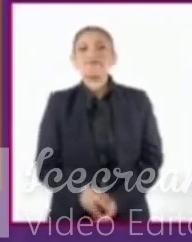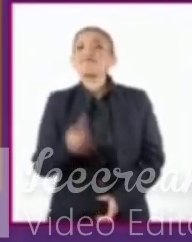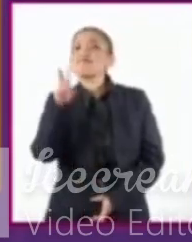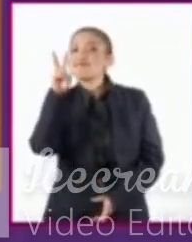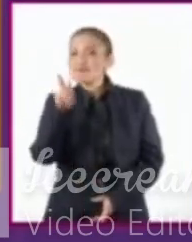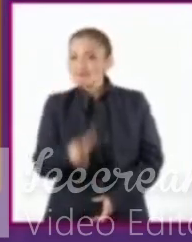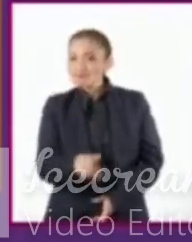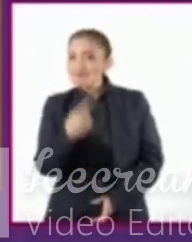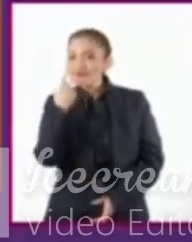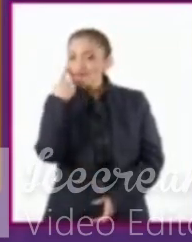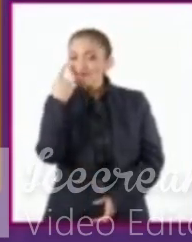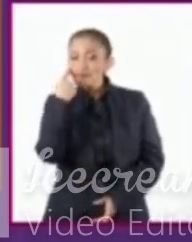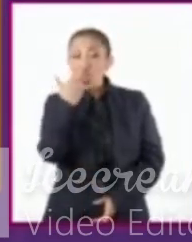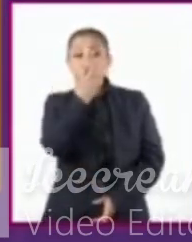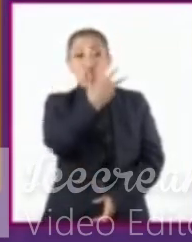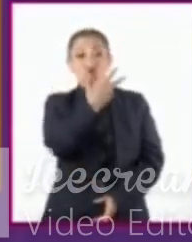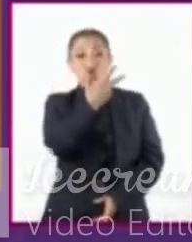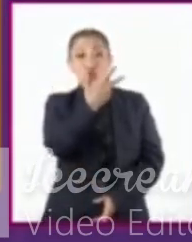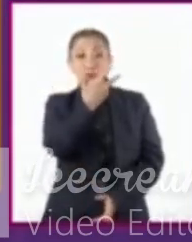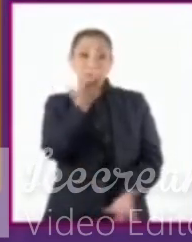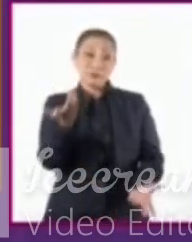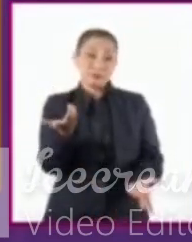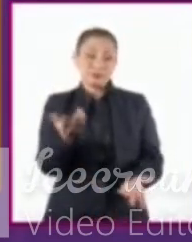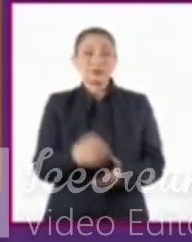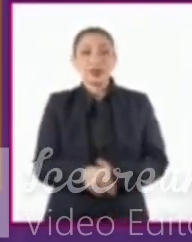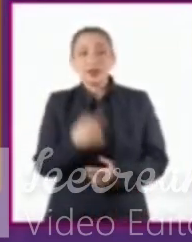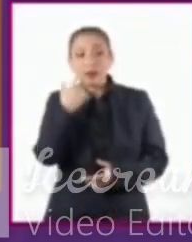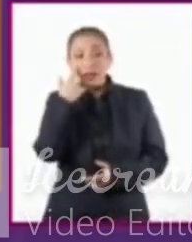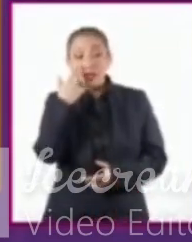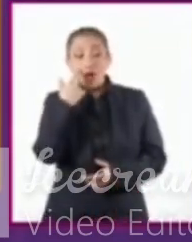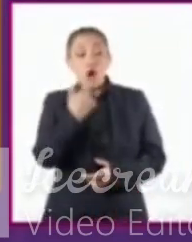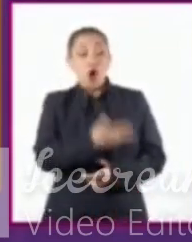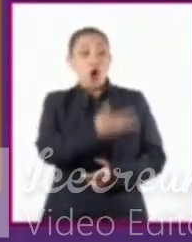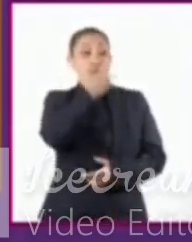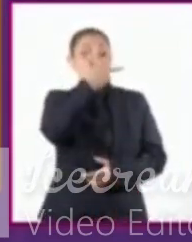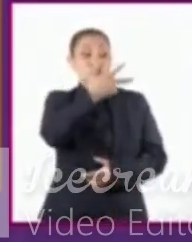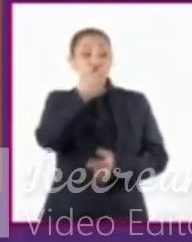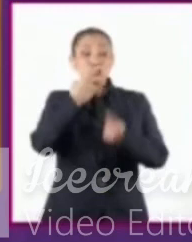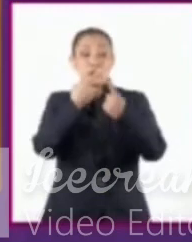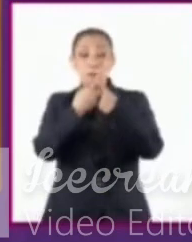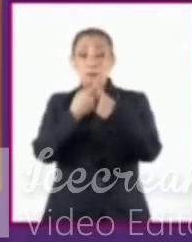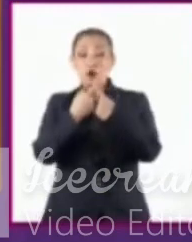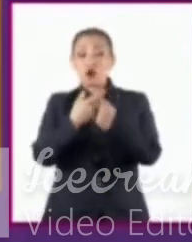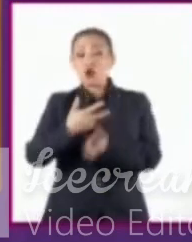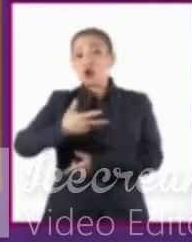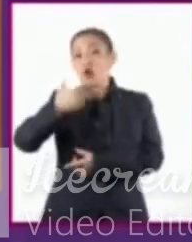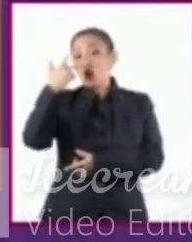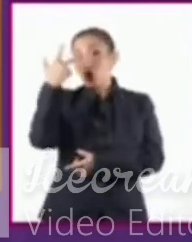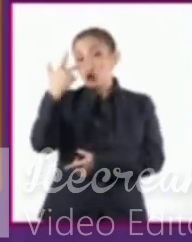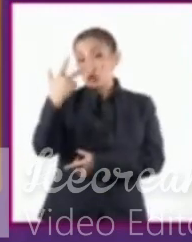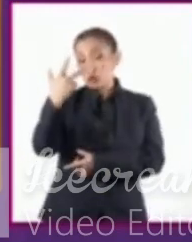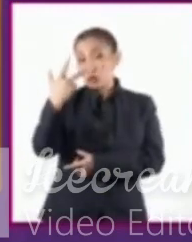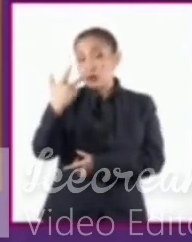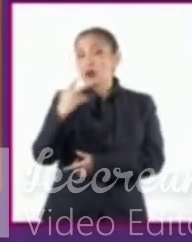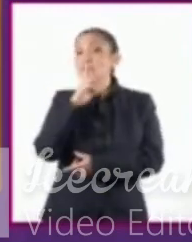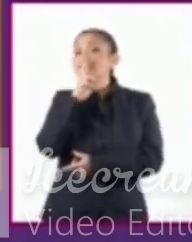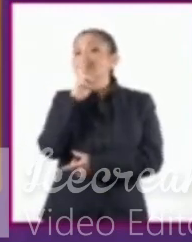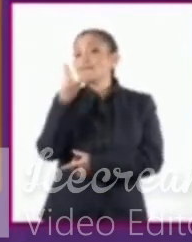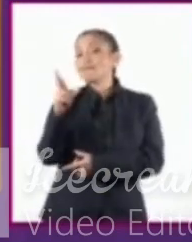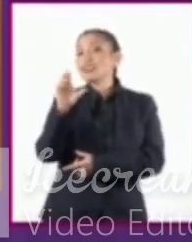Efectivamente, es 8 centímetros. Es decir, si multiplicamos 8 centímetros por 8